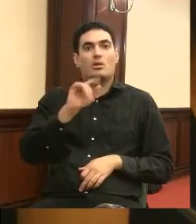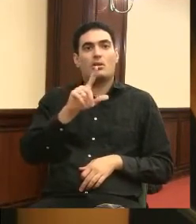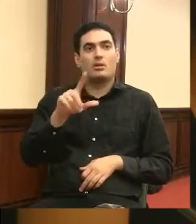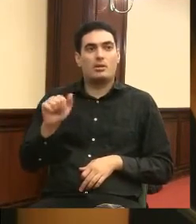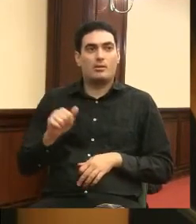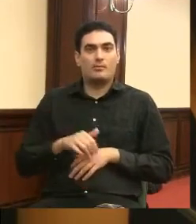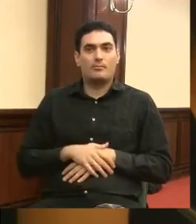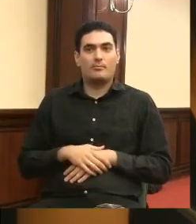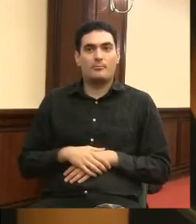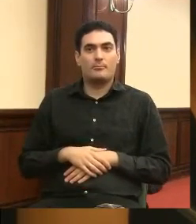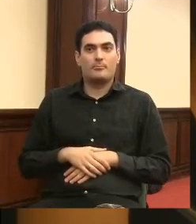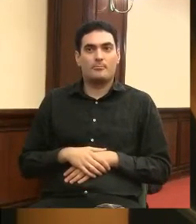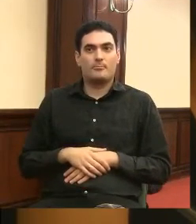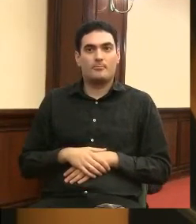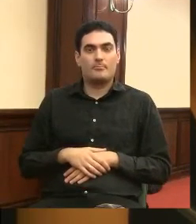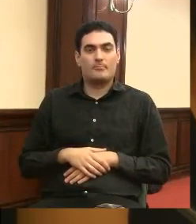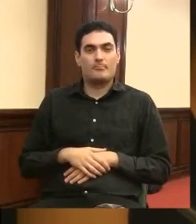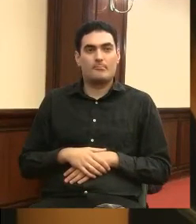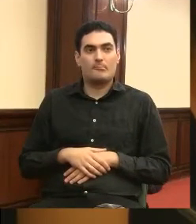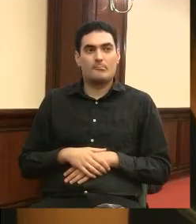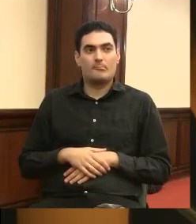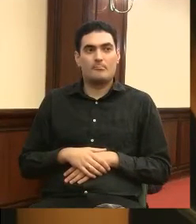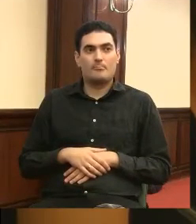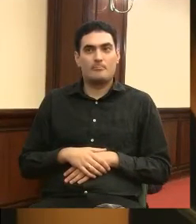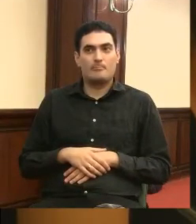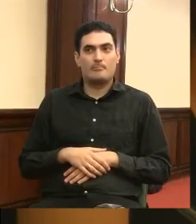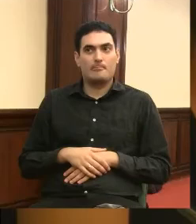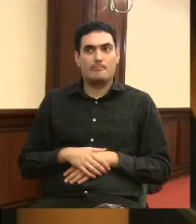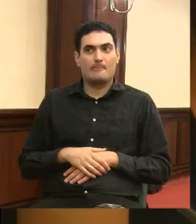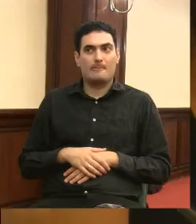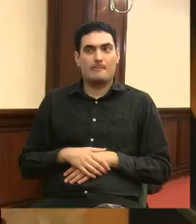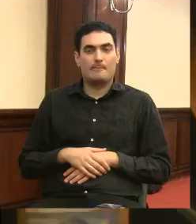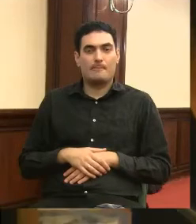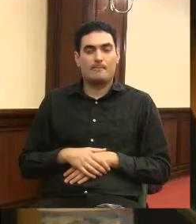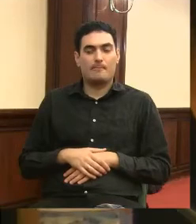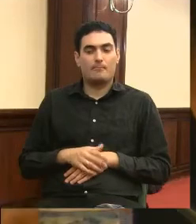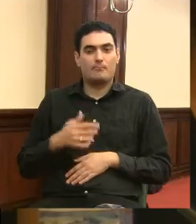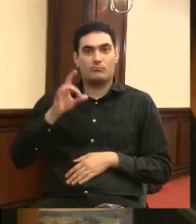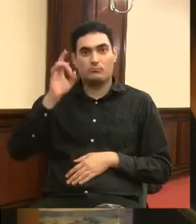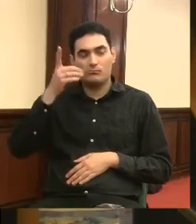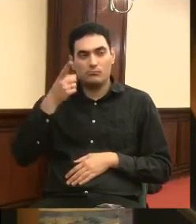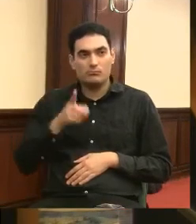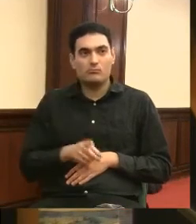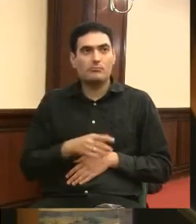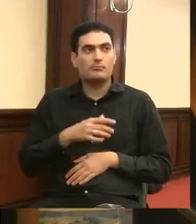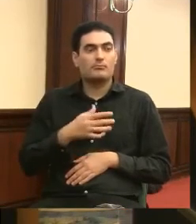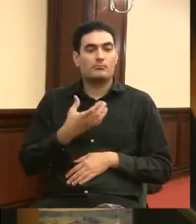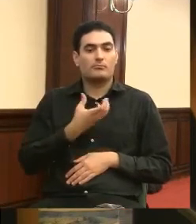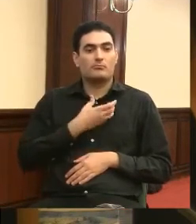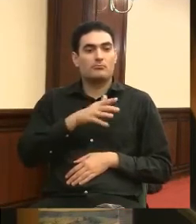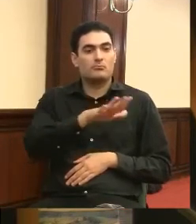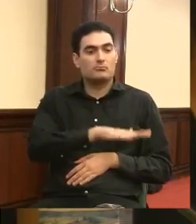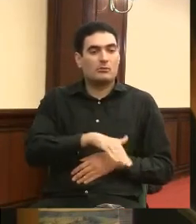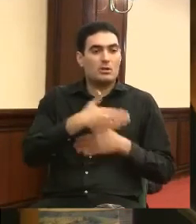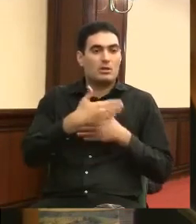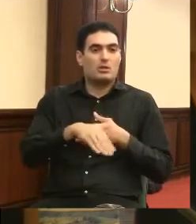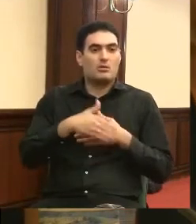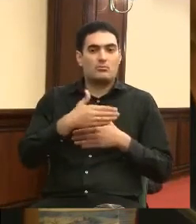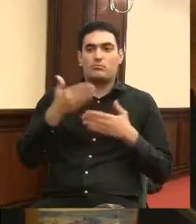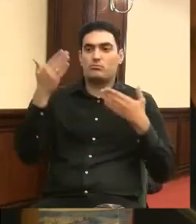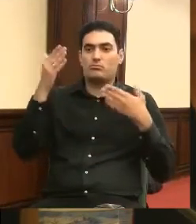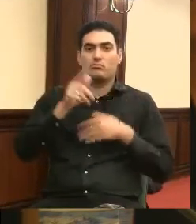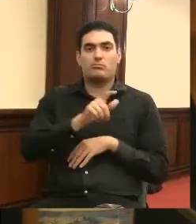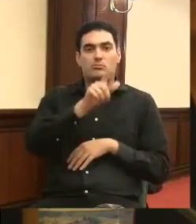a colación en sus discursos, pero formalmente fue abolida. Nos llama la atención que no haya en nuestro municipio una